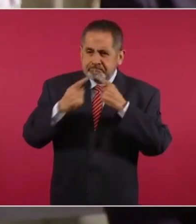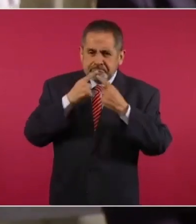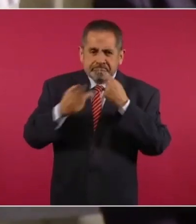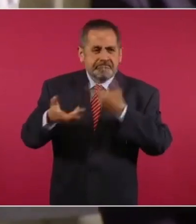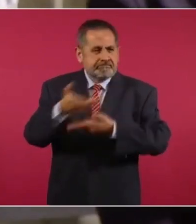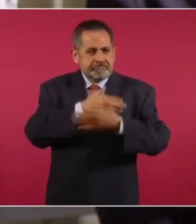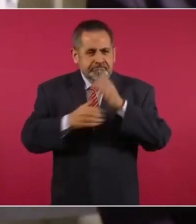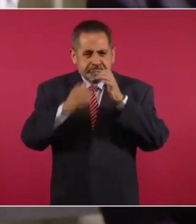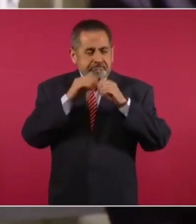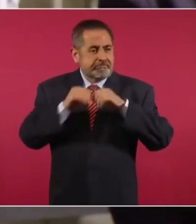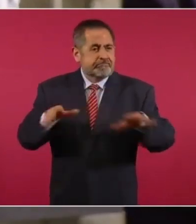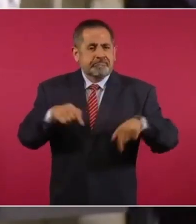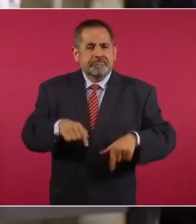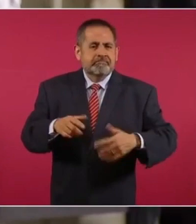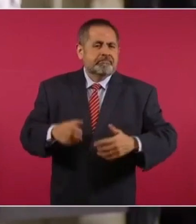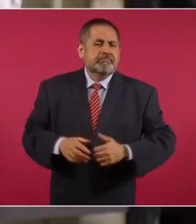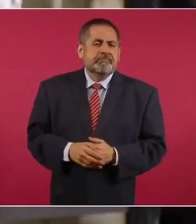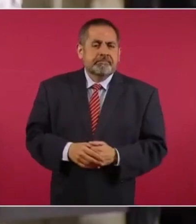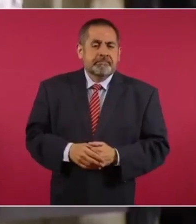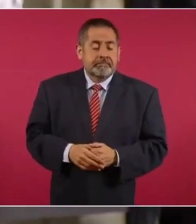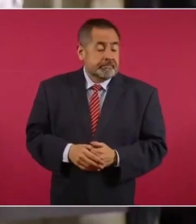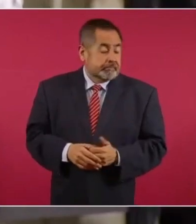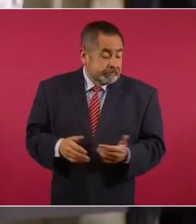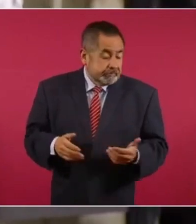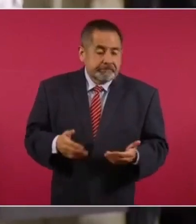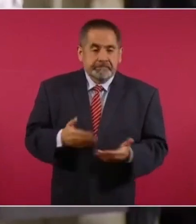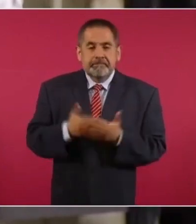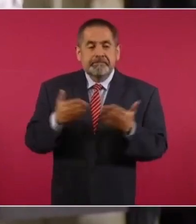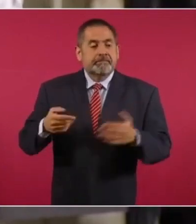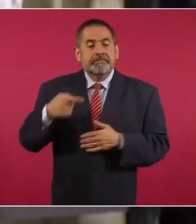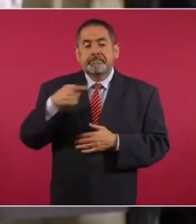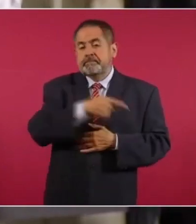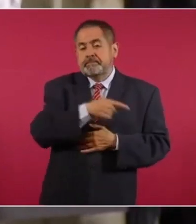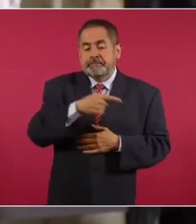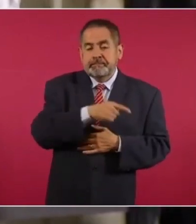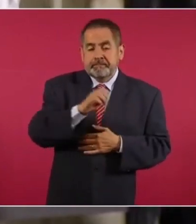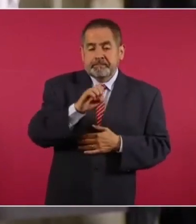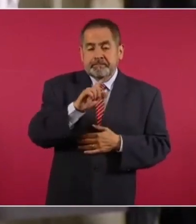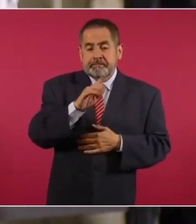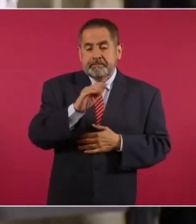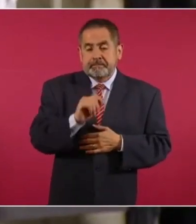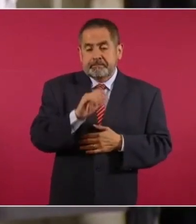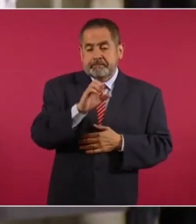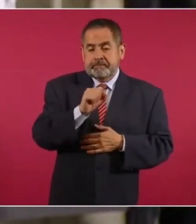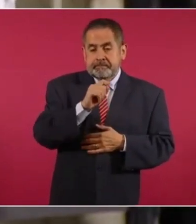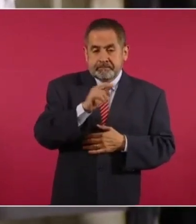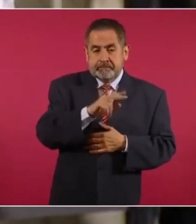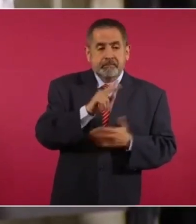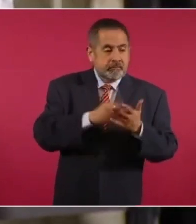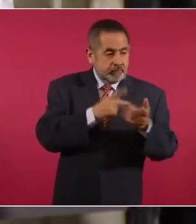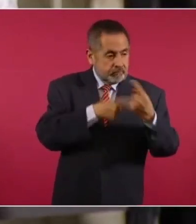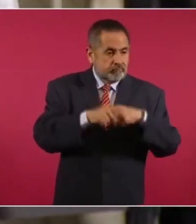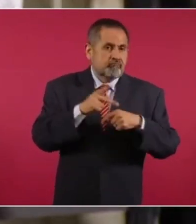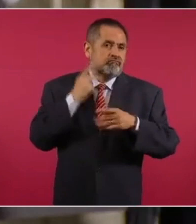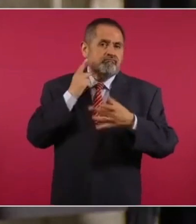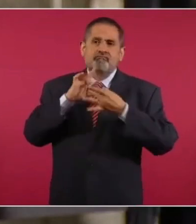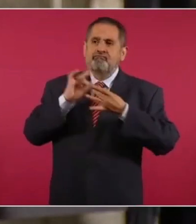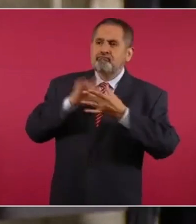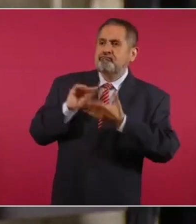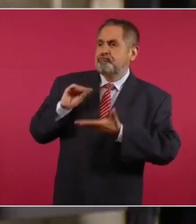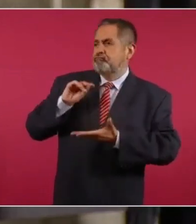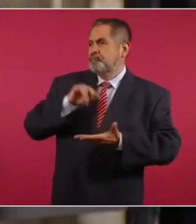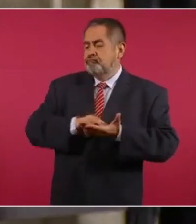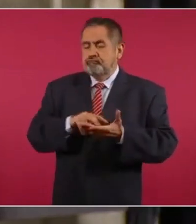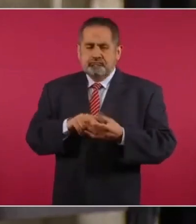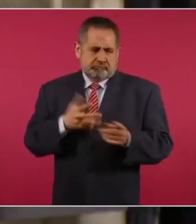comunicación circular. Y ahora que la maestra Elba Ester regresa a la política y que está en todo